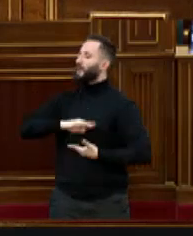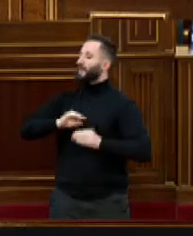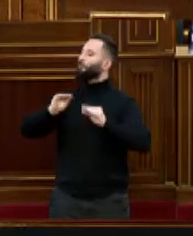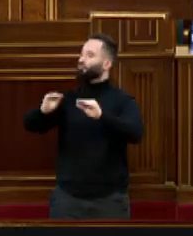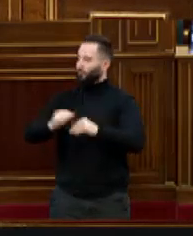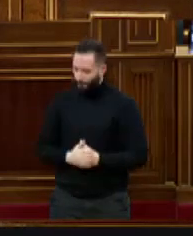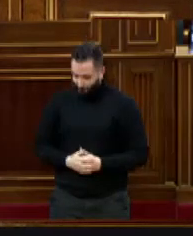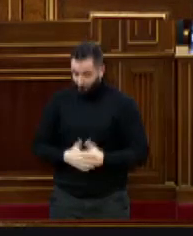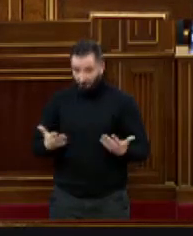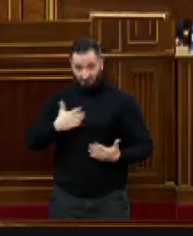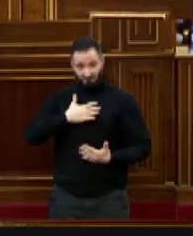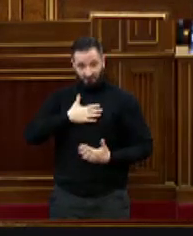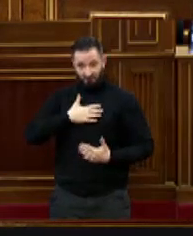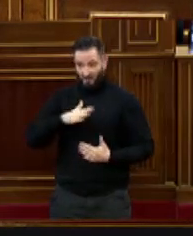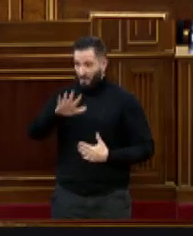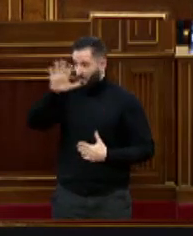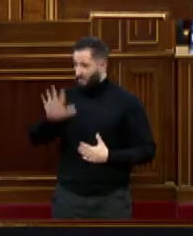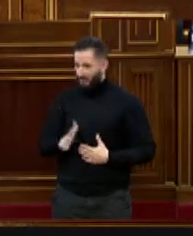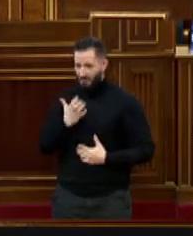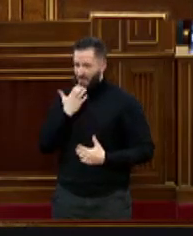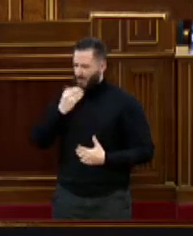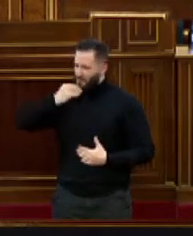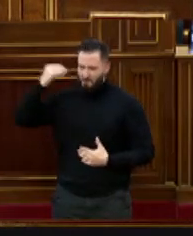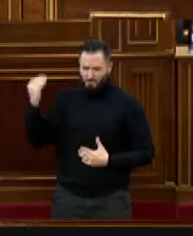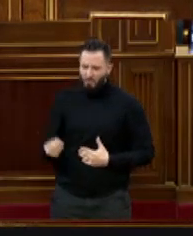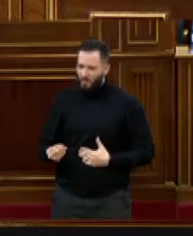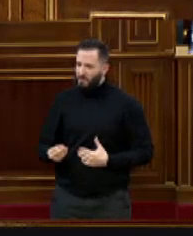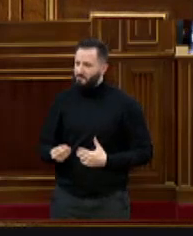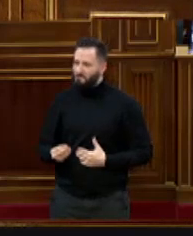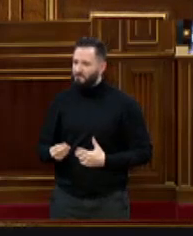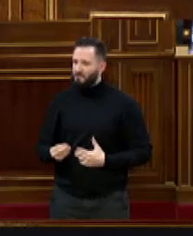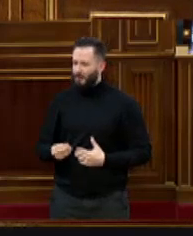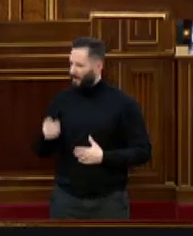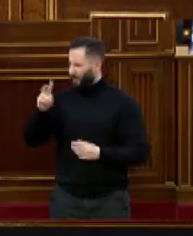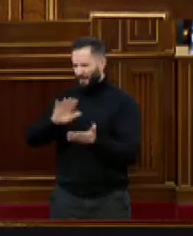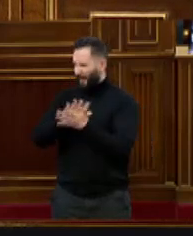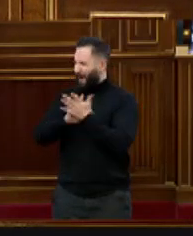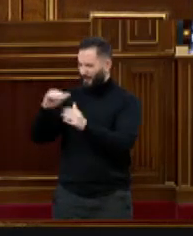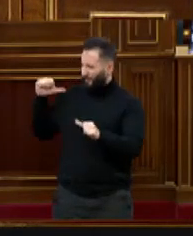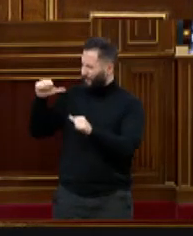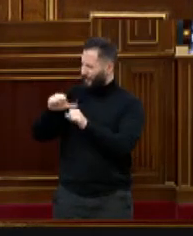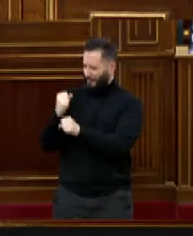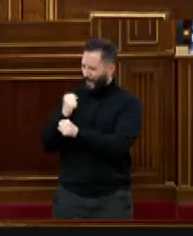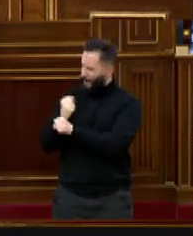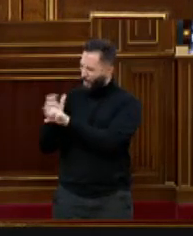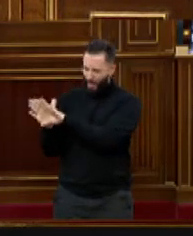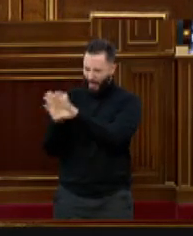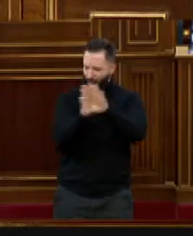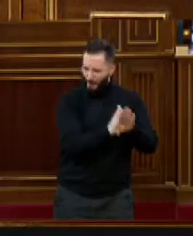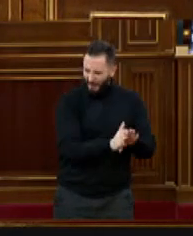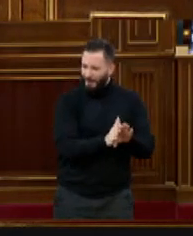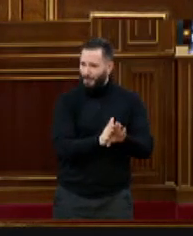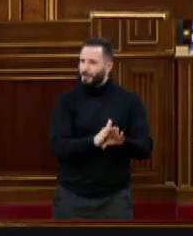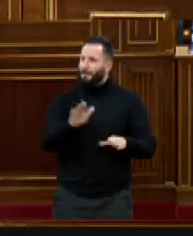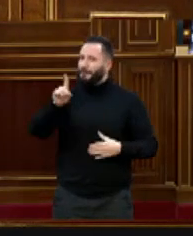a mí me parece otro ejemplo También aparte de todo lo trabajado hasta aquí el trabajo sin gentes que